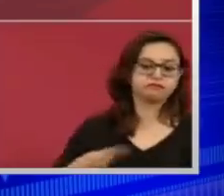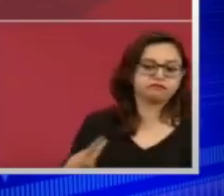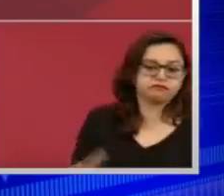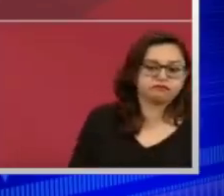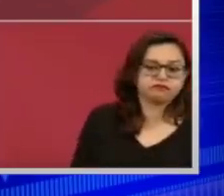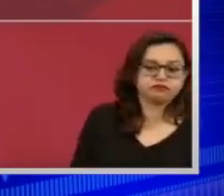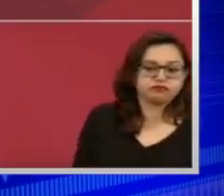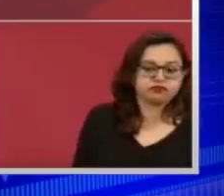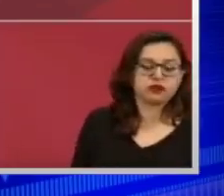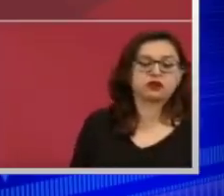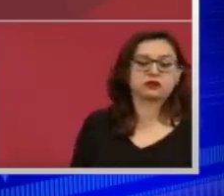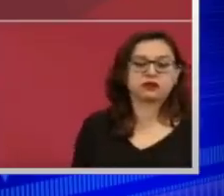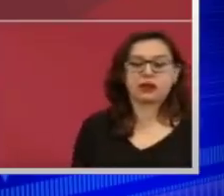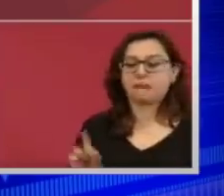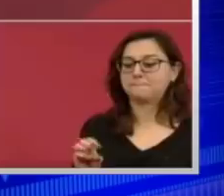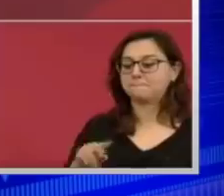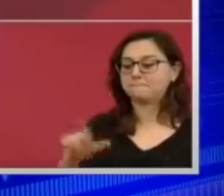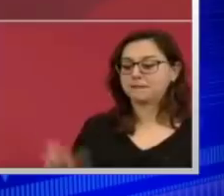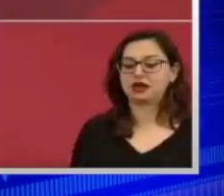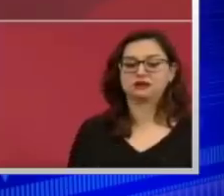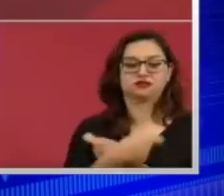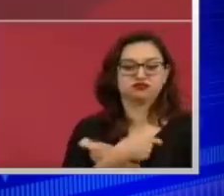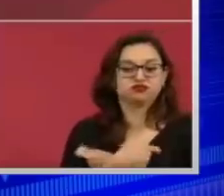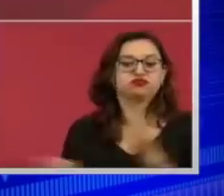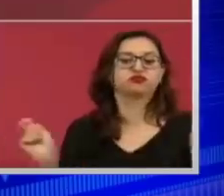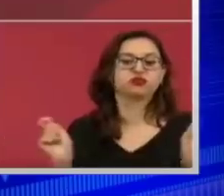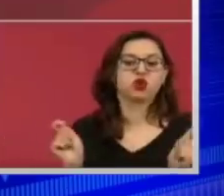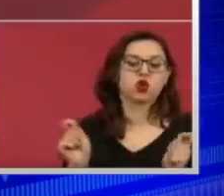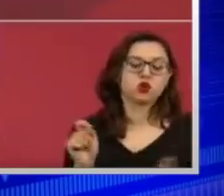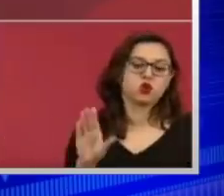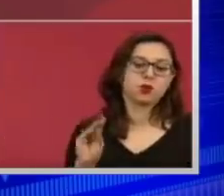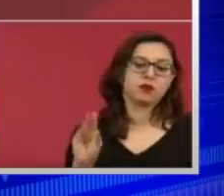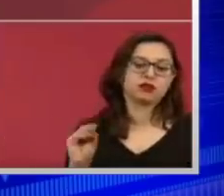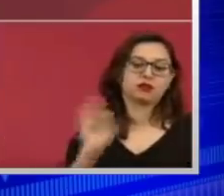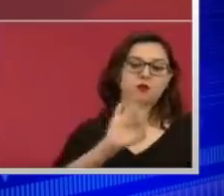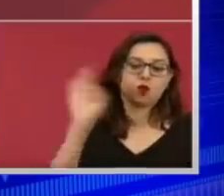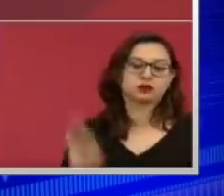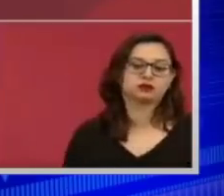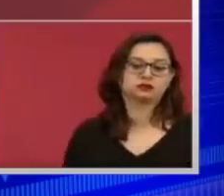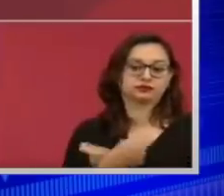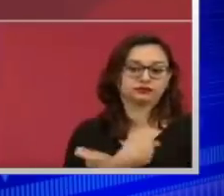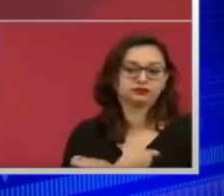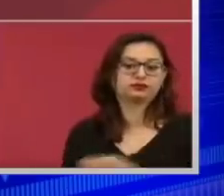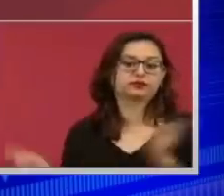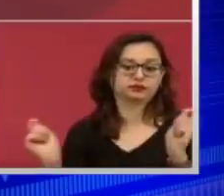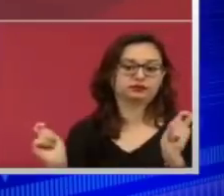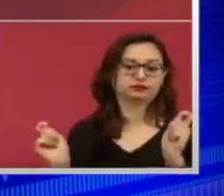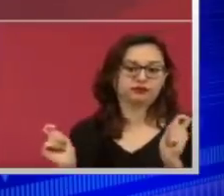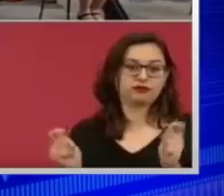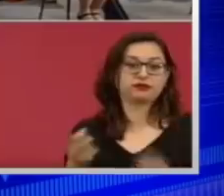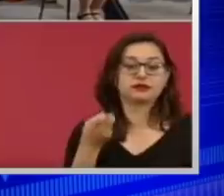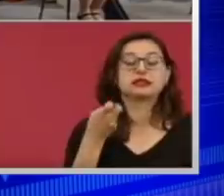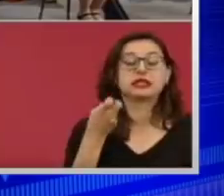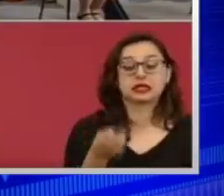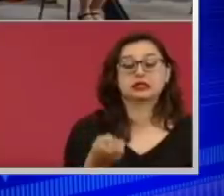Pemex distribuye el 90% de la gasolina y nosotros tenemos